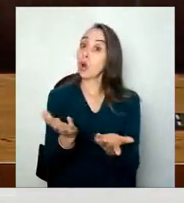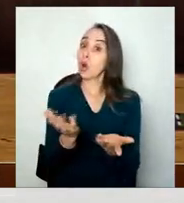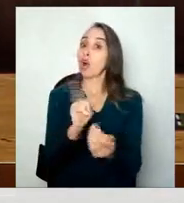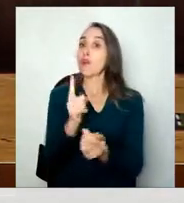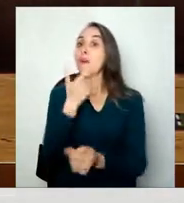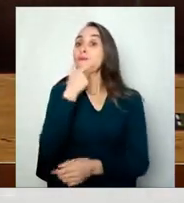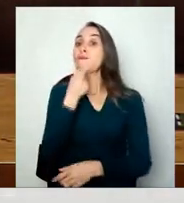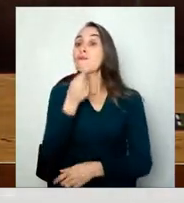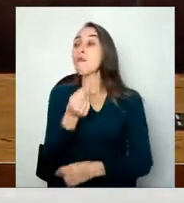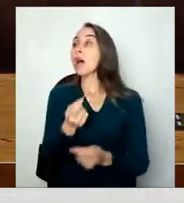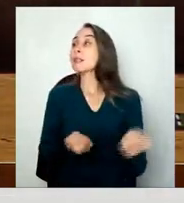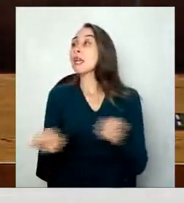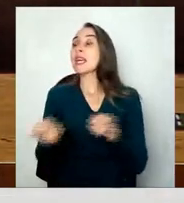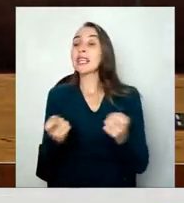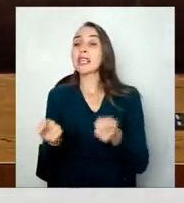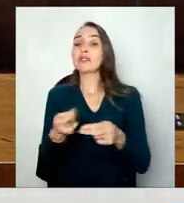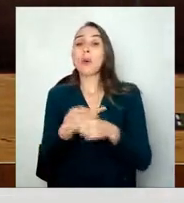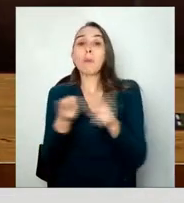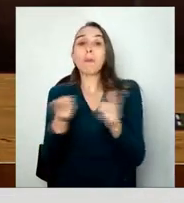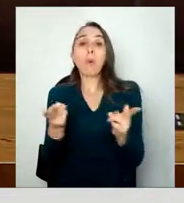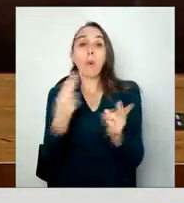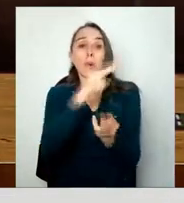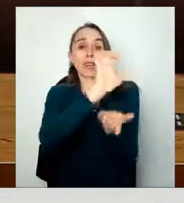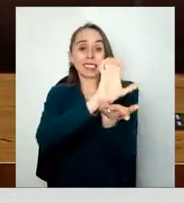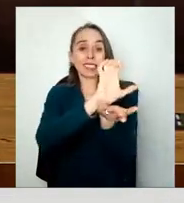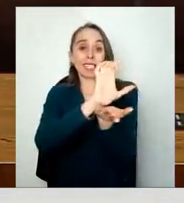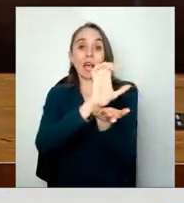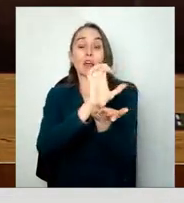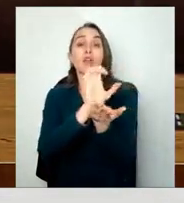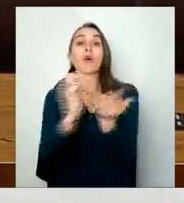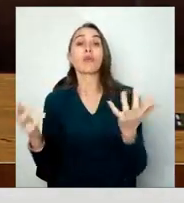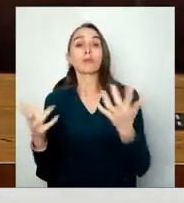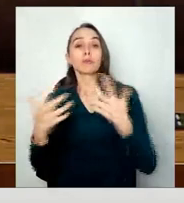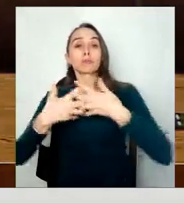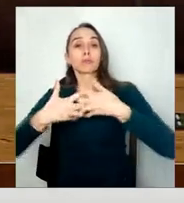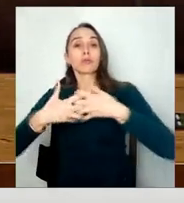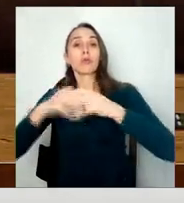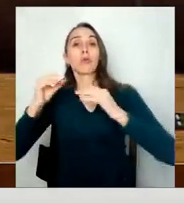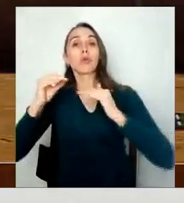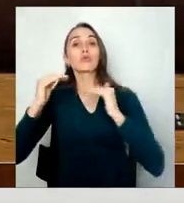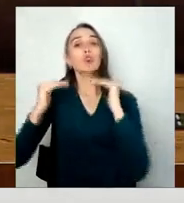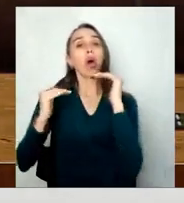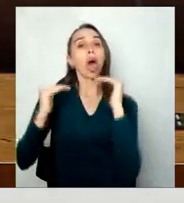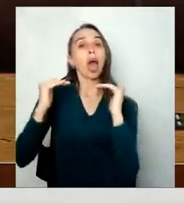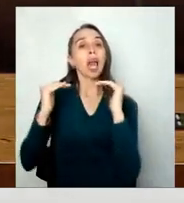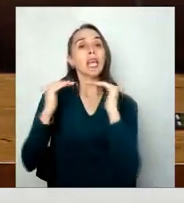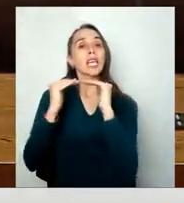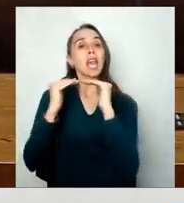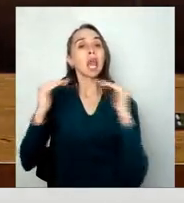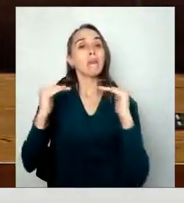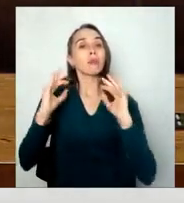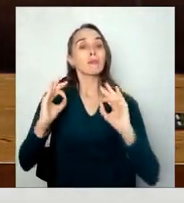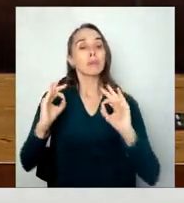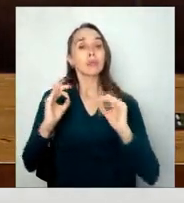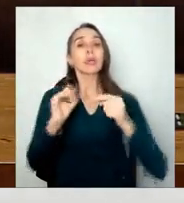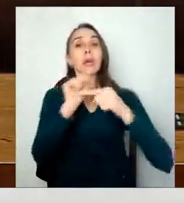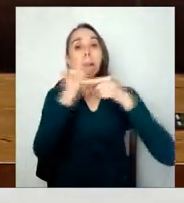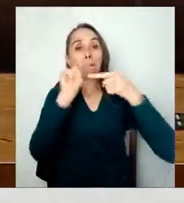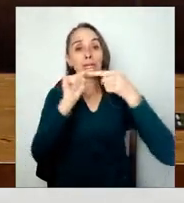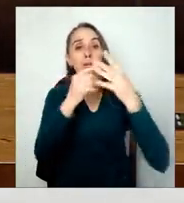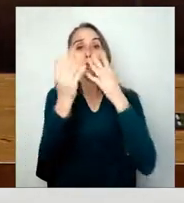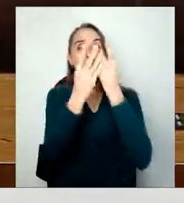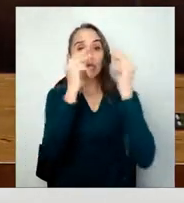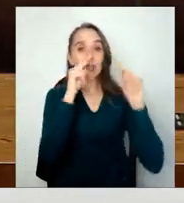gestión Pública que es lograr combinar y equilibrar bien de transparencia de probidad